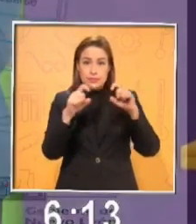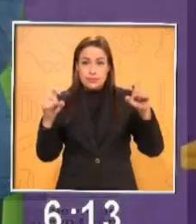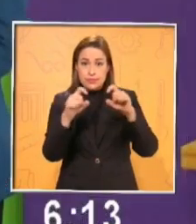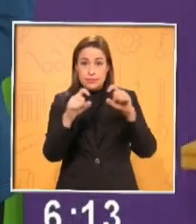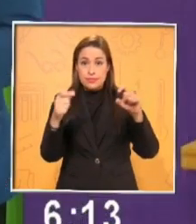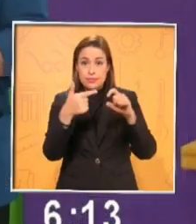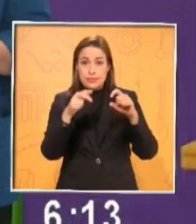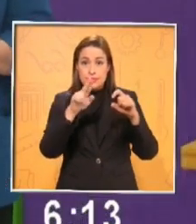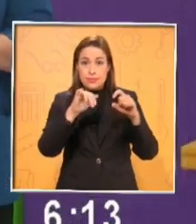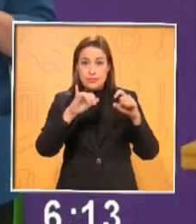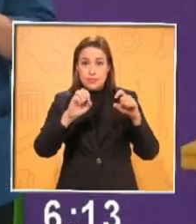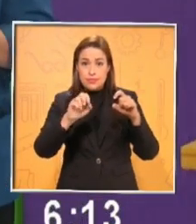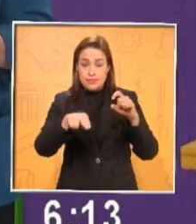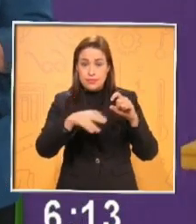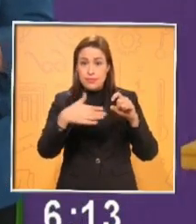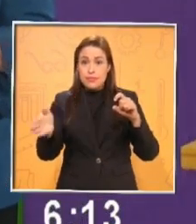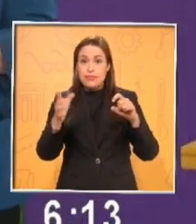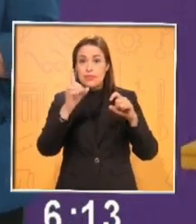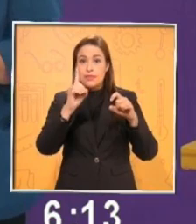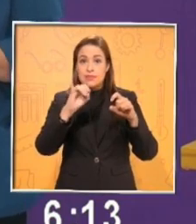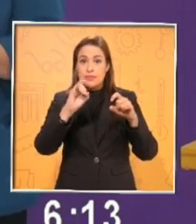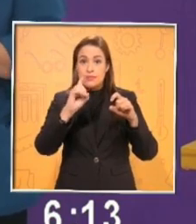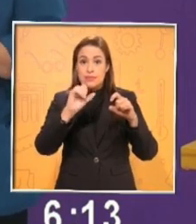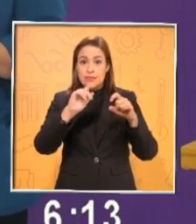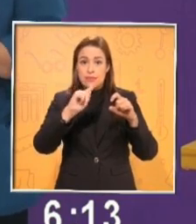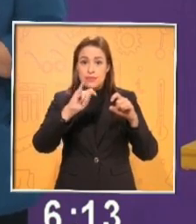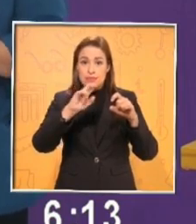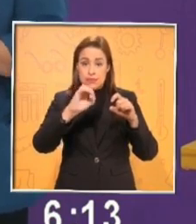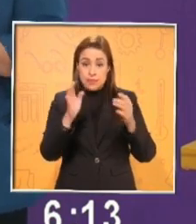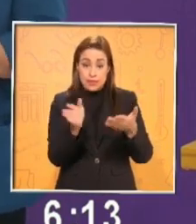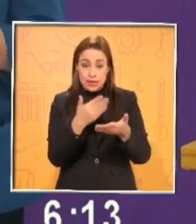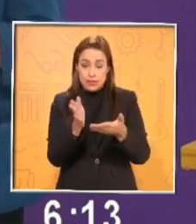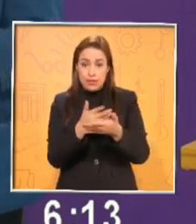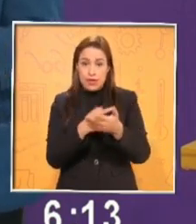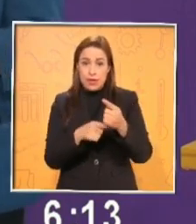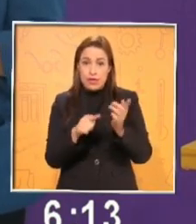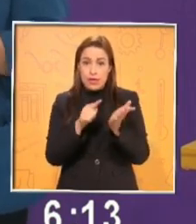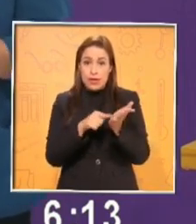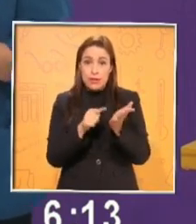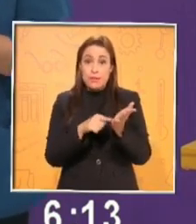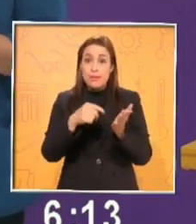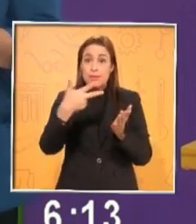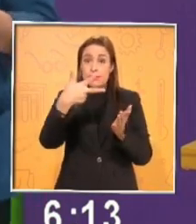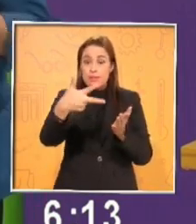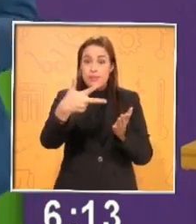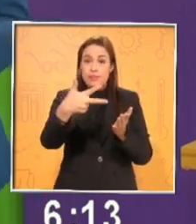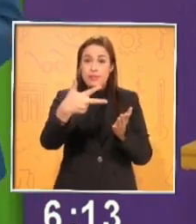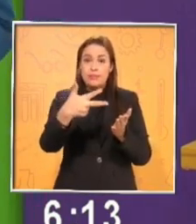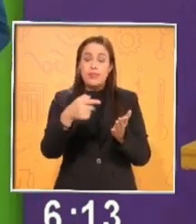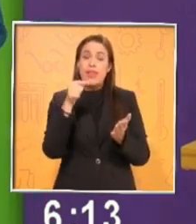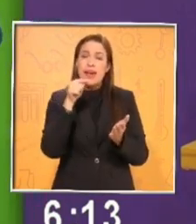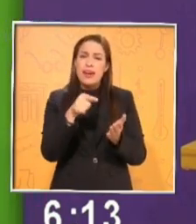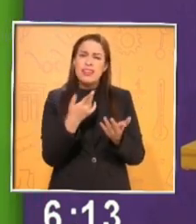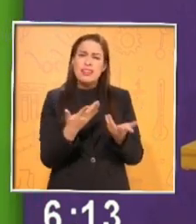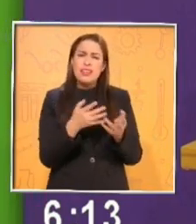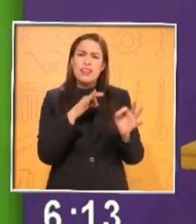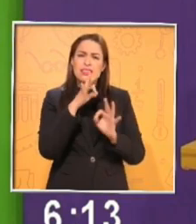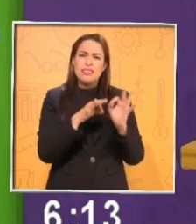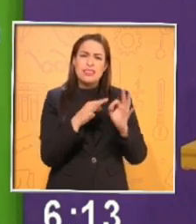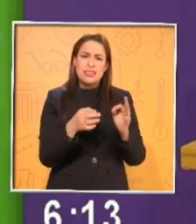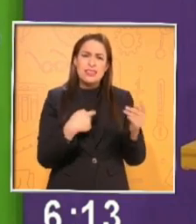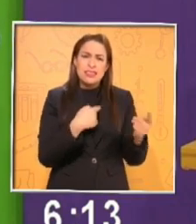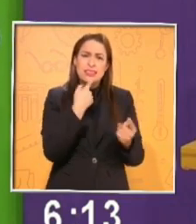El guión didáctico tutorial es la página 8. Habíamos platicado, ¿de qué se trata la página